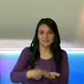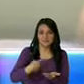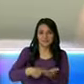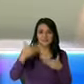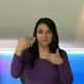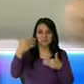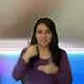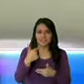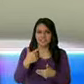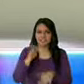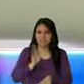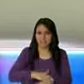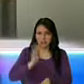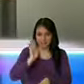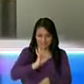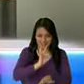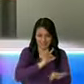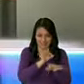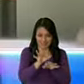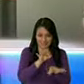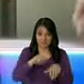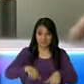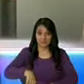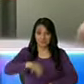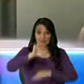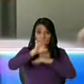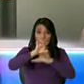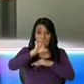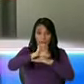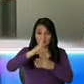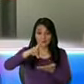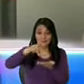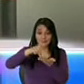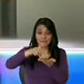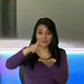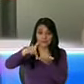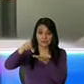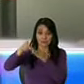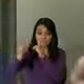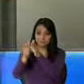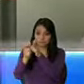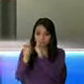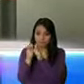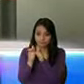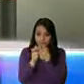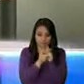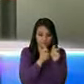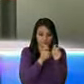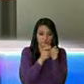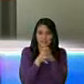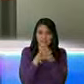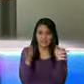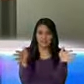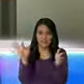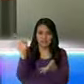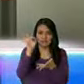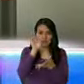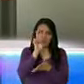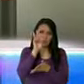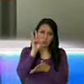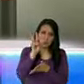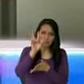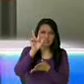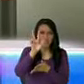tiene una explicación. En el Ecuador las circunscripciones electorales son pequeñas, es decir, en general elegimos